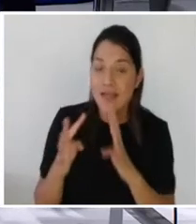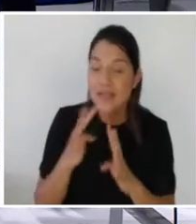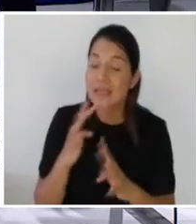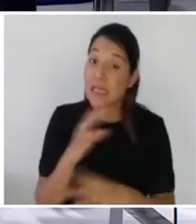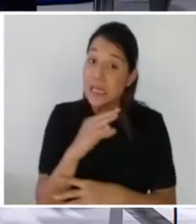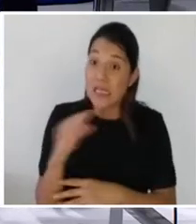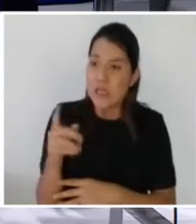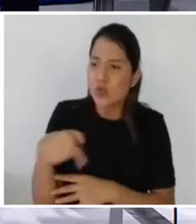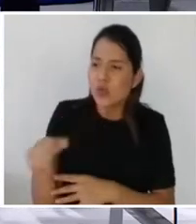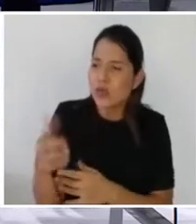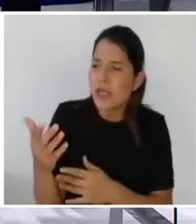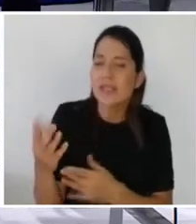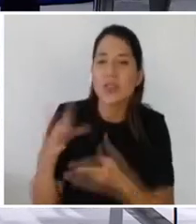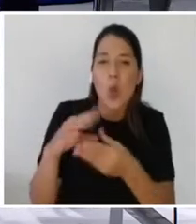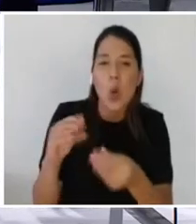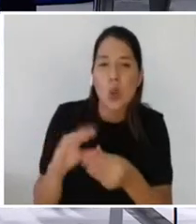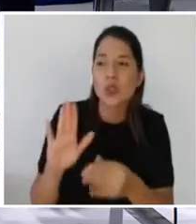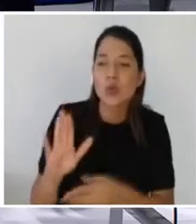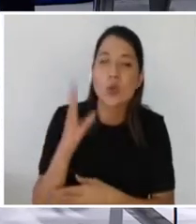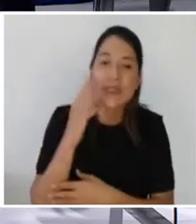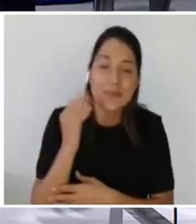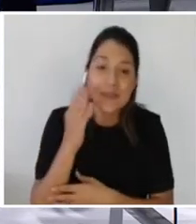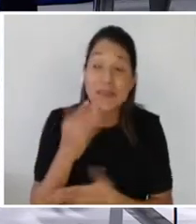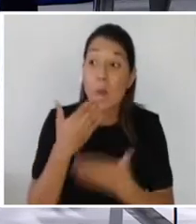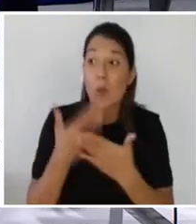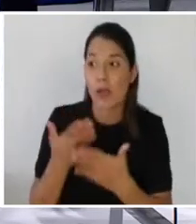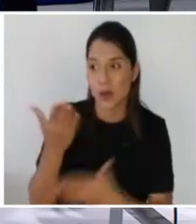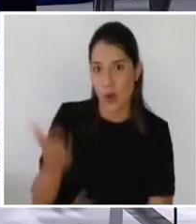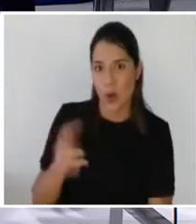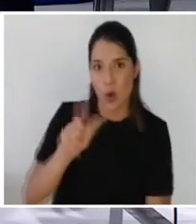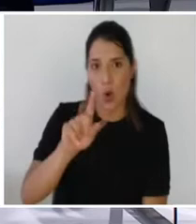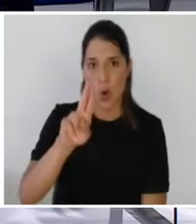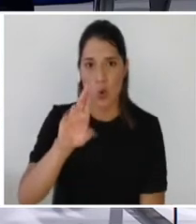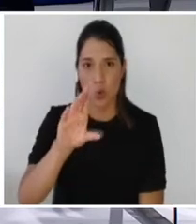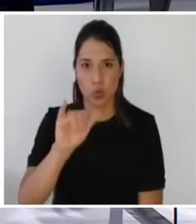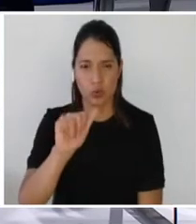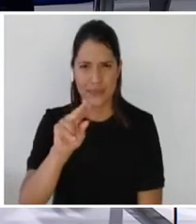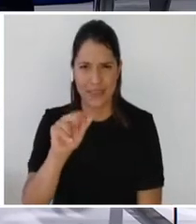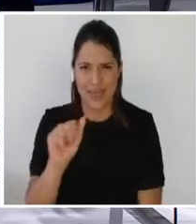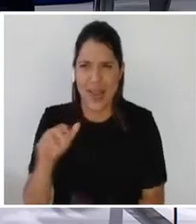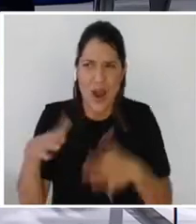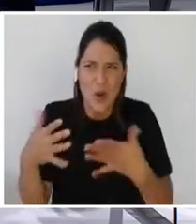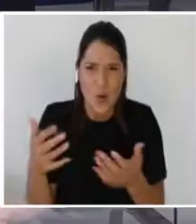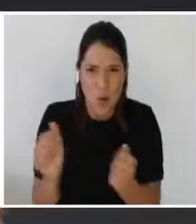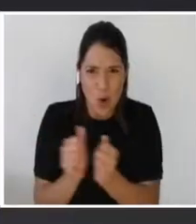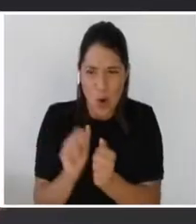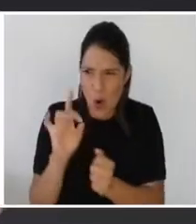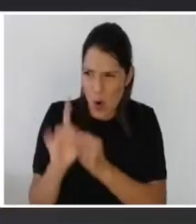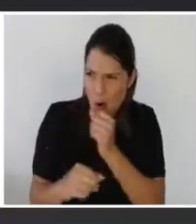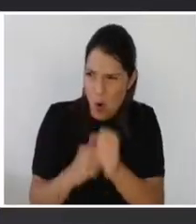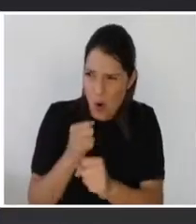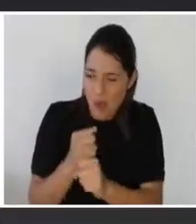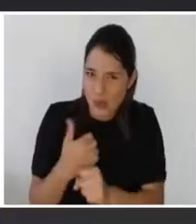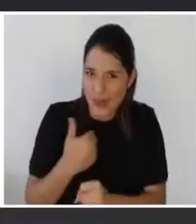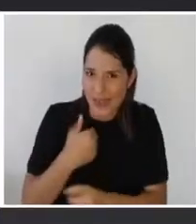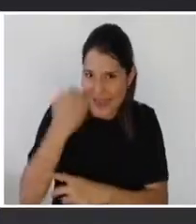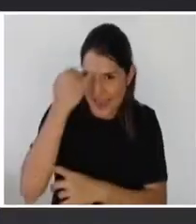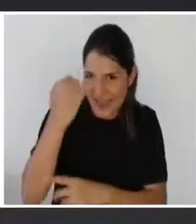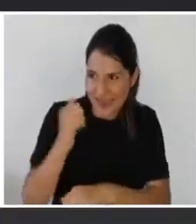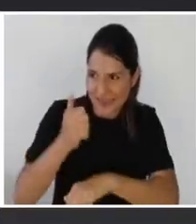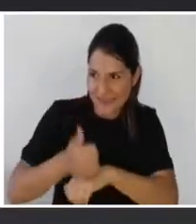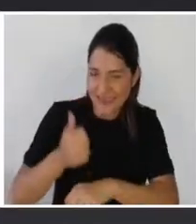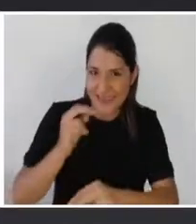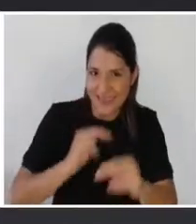contando sus experiencias. Bueno, Luciana, en tu caso, ¿cómo es que a los 8 años te nace la idea de ser empresaria y de